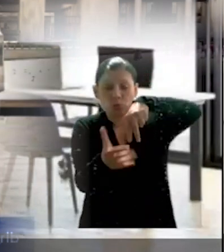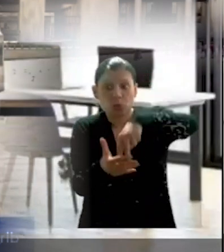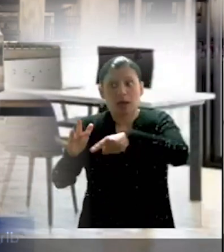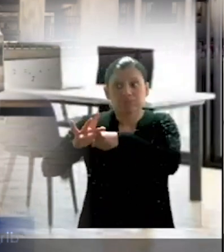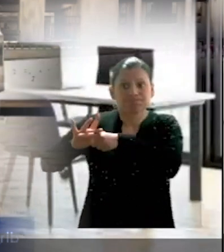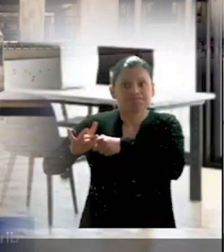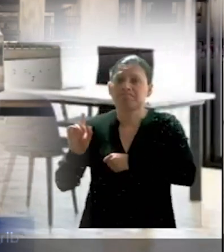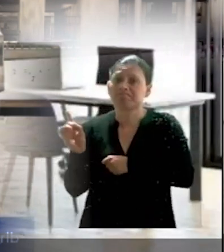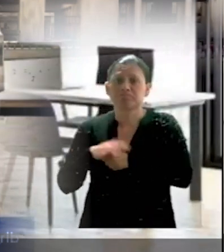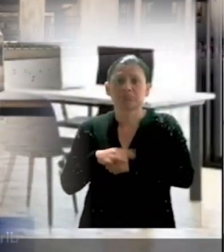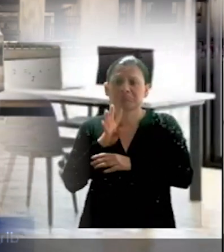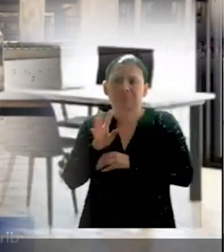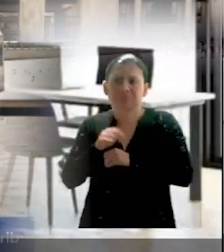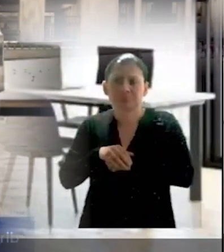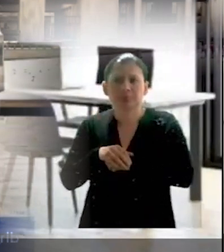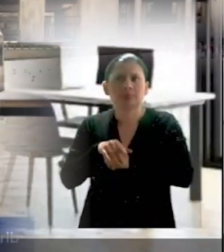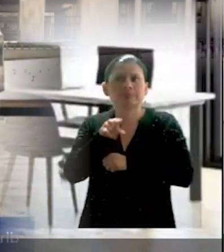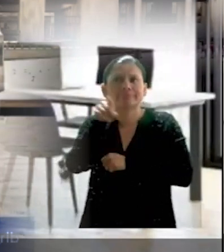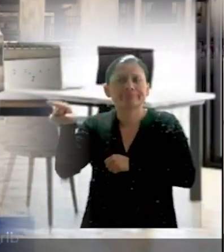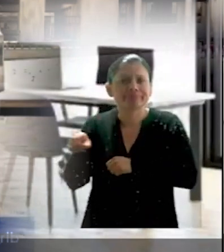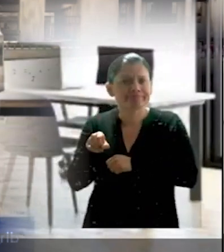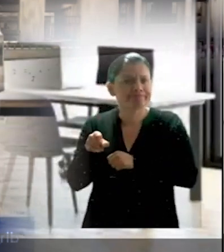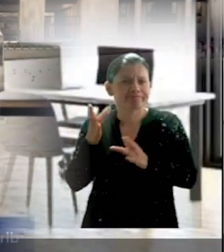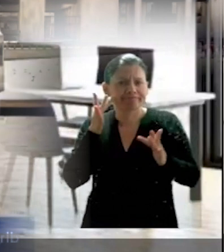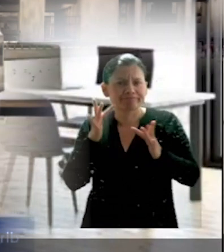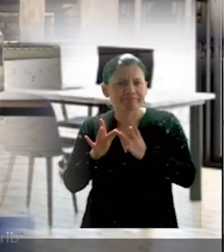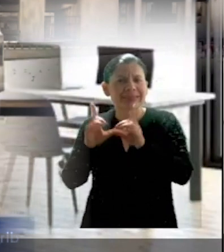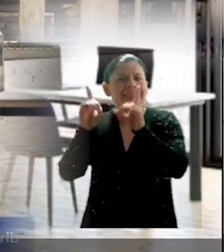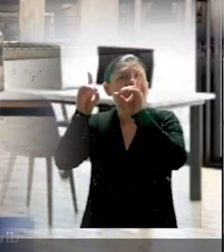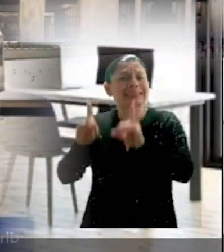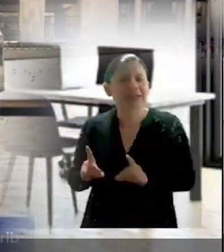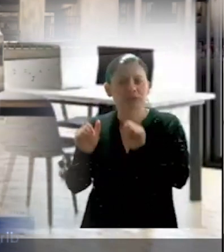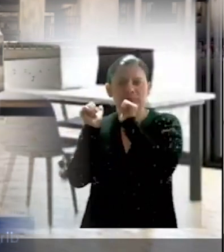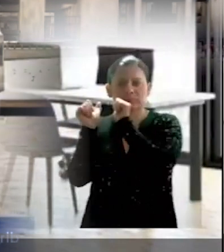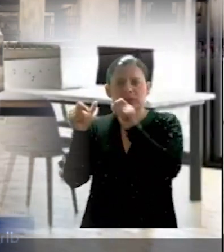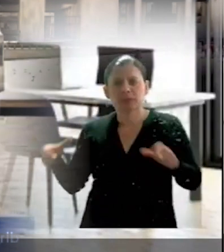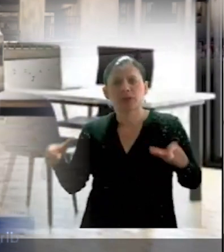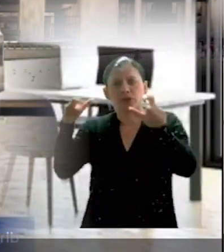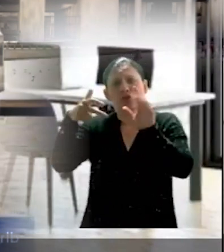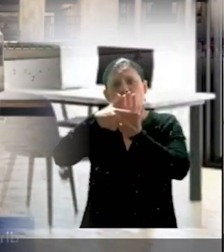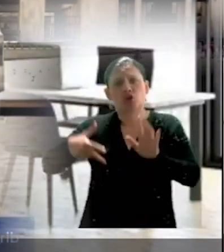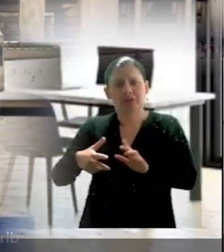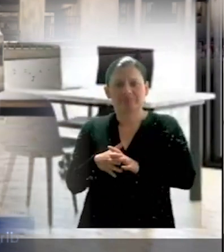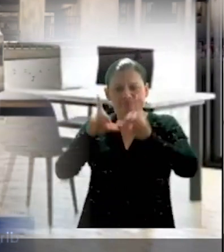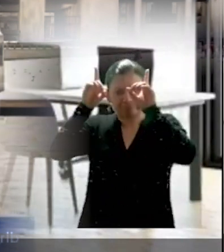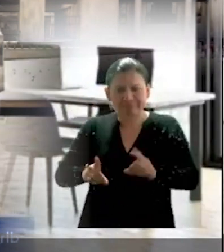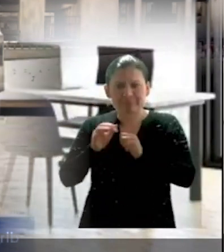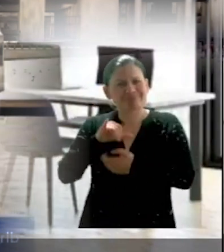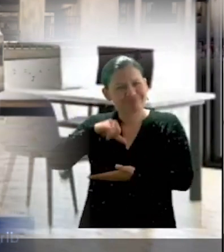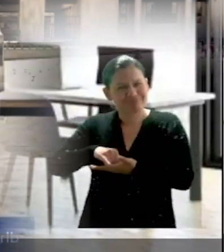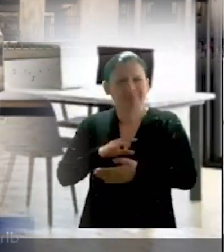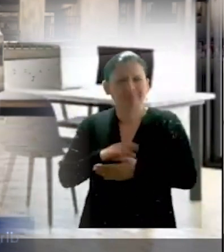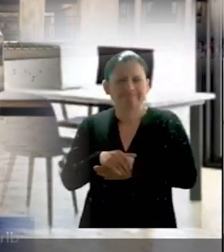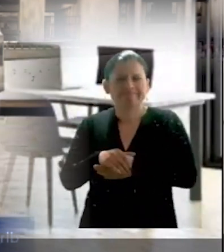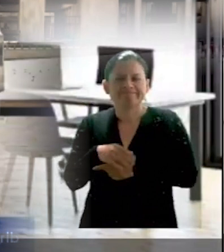el fallo se estaba cumpliendo respecto a las decisiones que la propia Corte dictaba. Entonces, es otro nivel de complejidad en relación